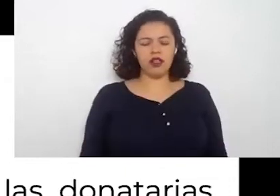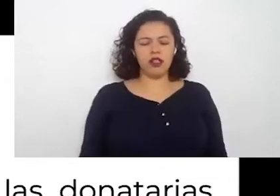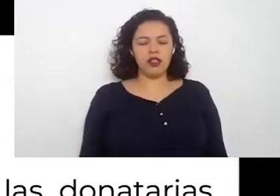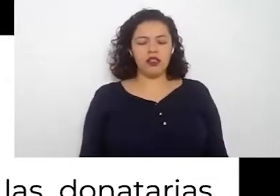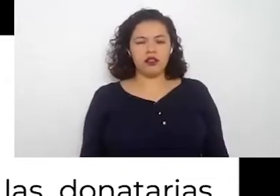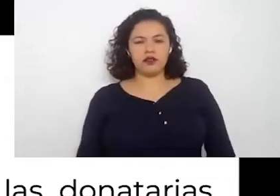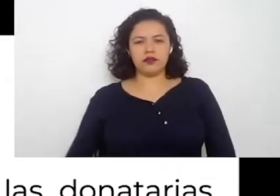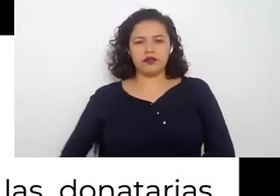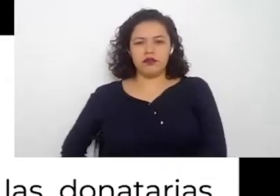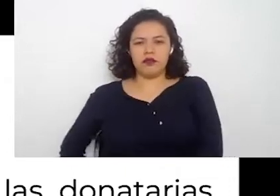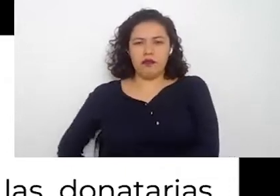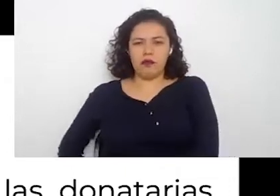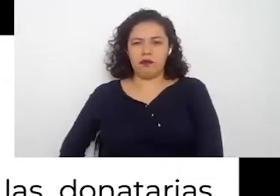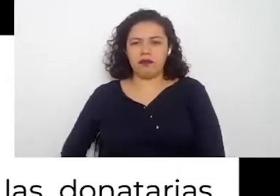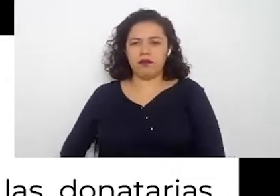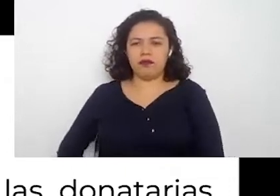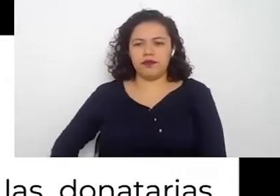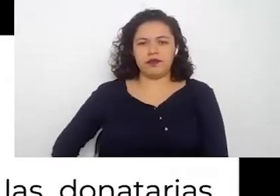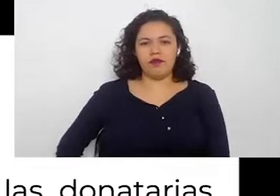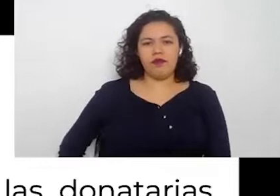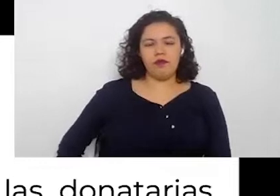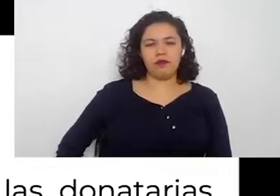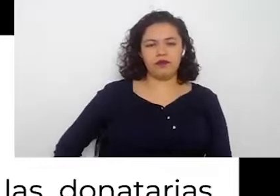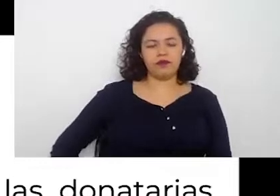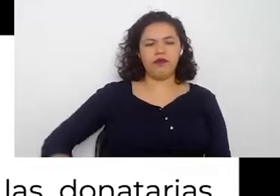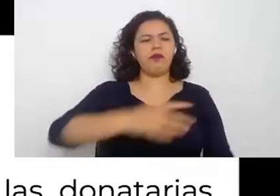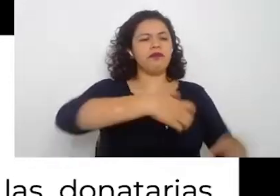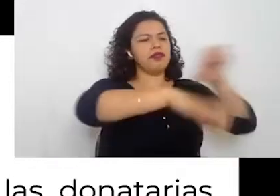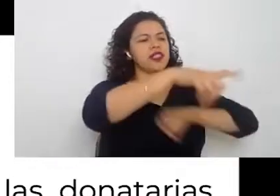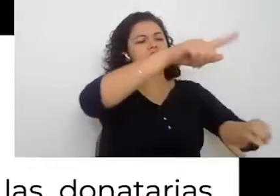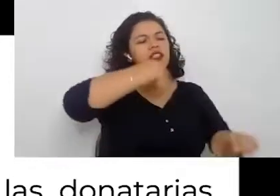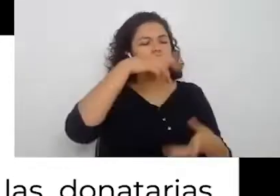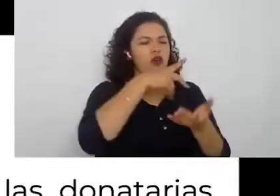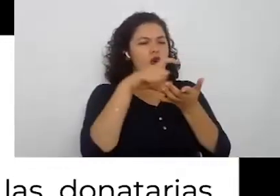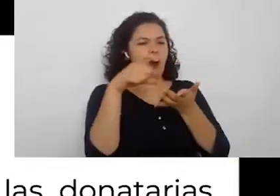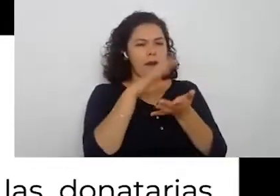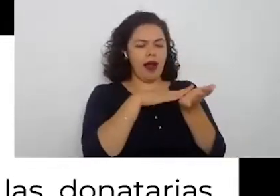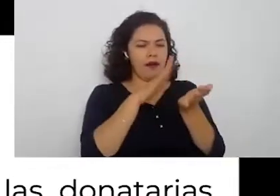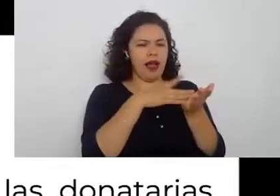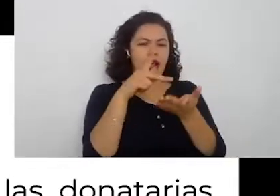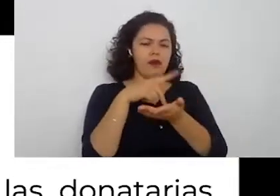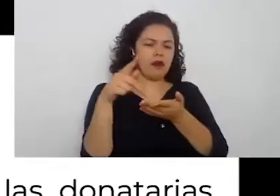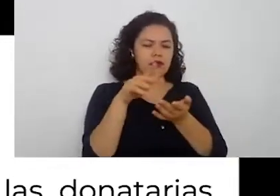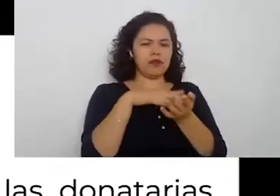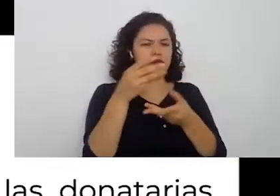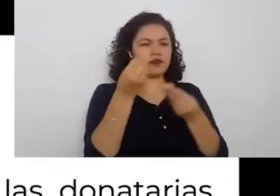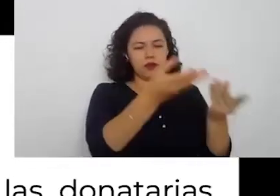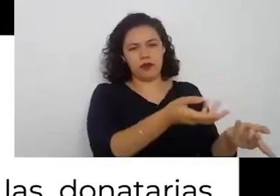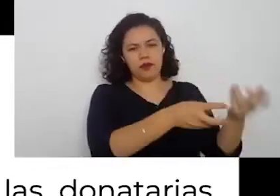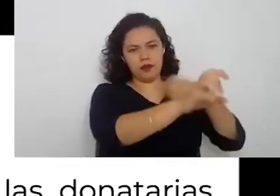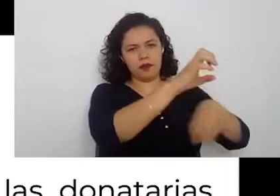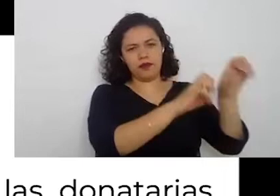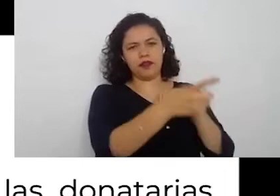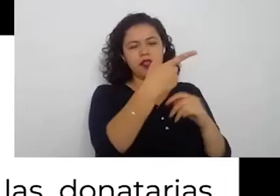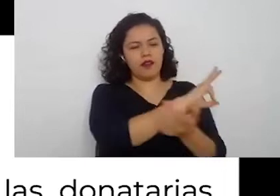empresa. La empresa estaba teniendo pues una facturación de operaciones